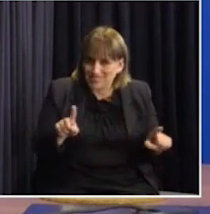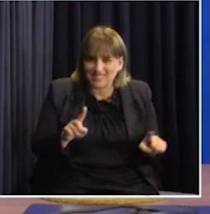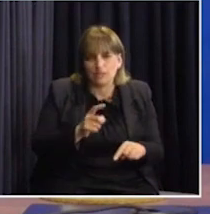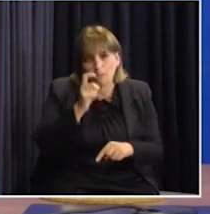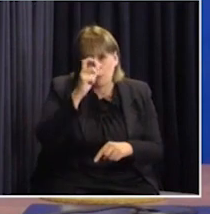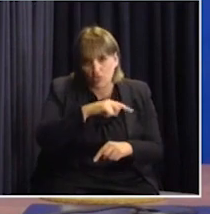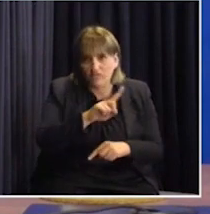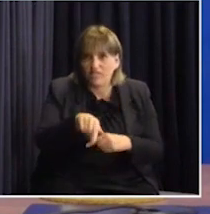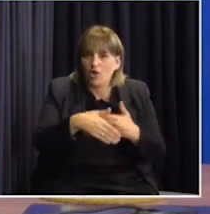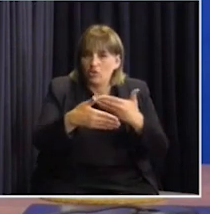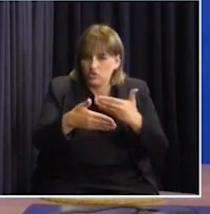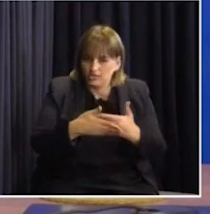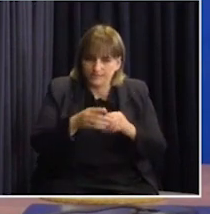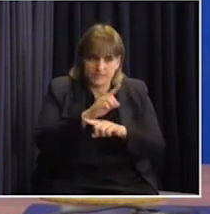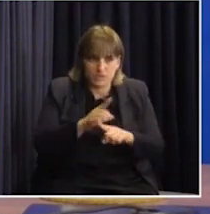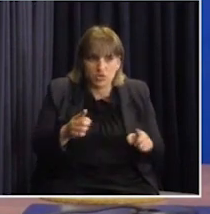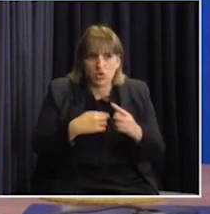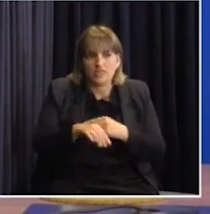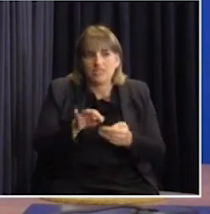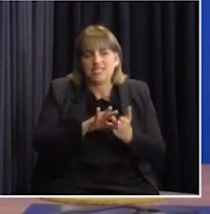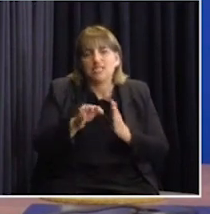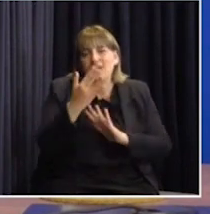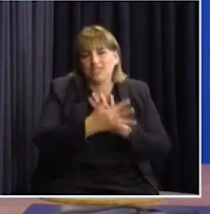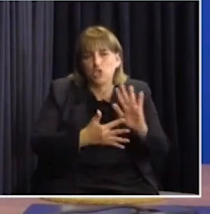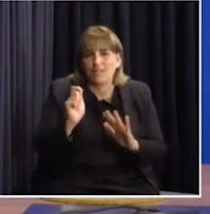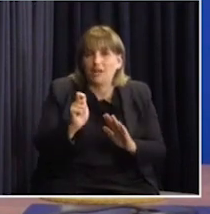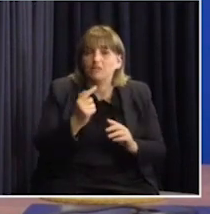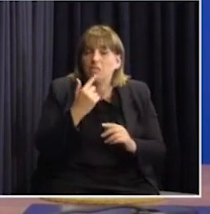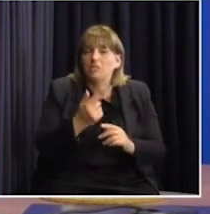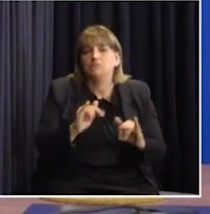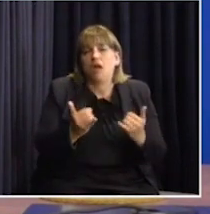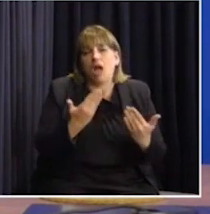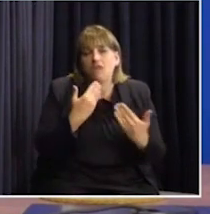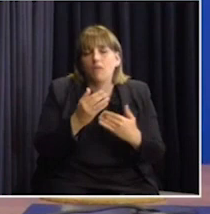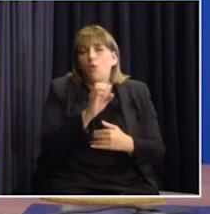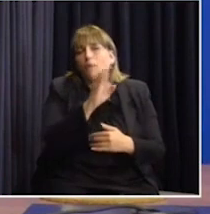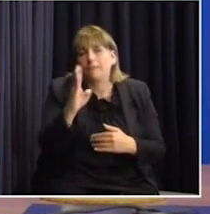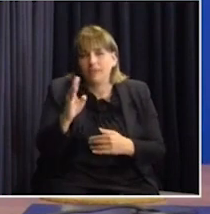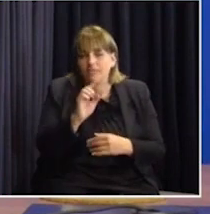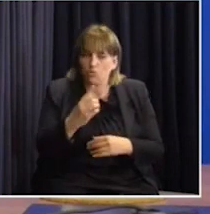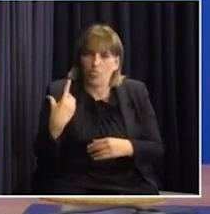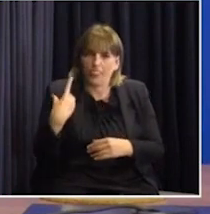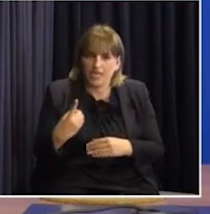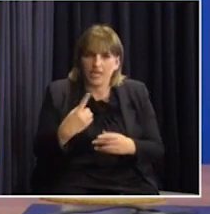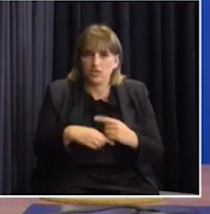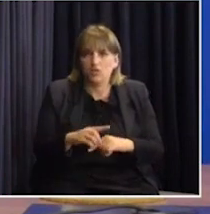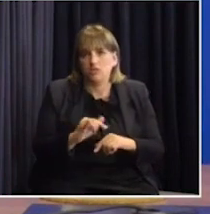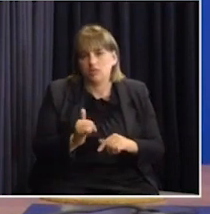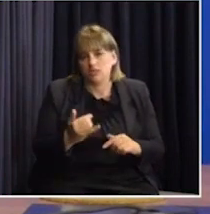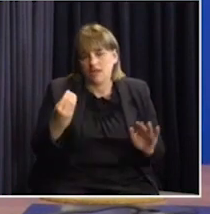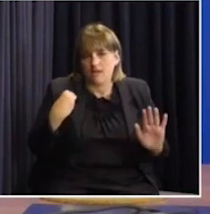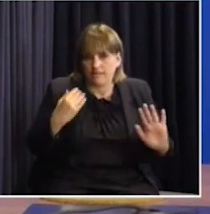función de lo que el sinaí y también lo conversamos con el director de la opep nos ha comunicado